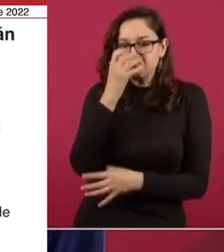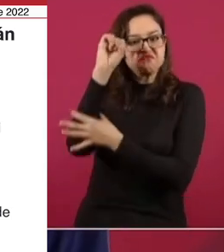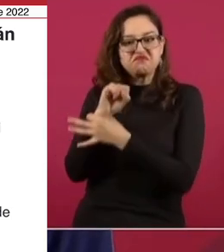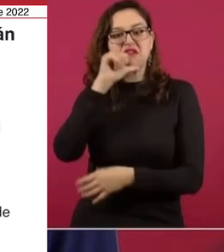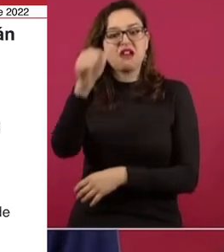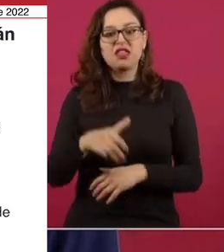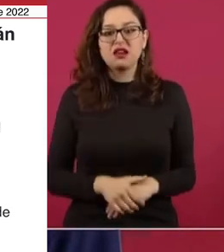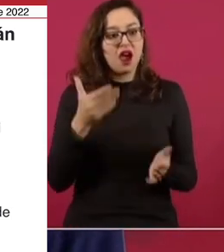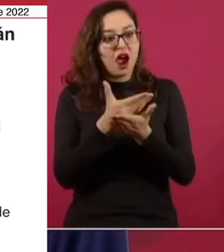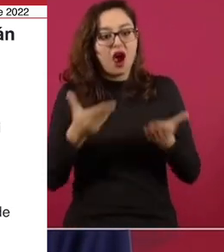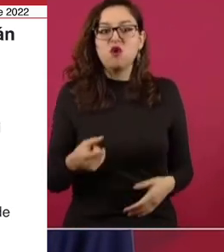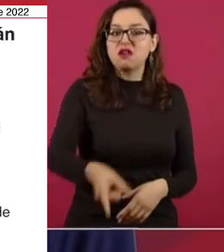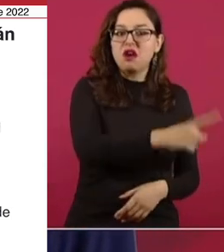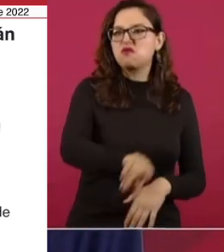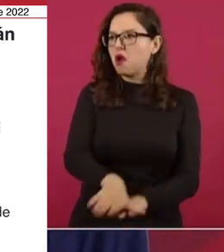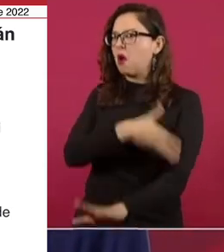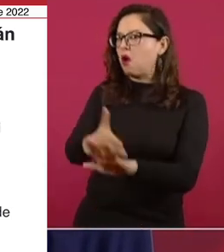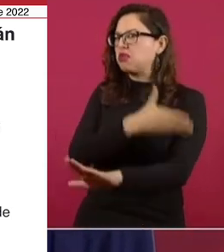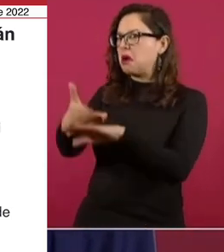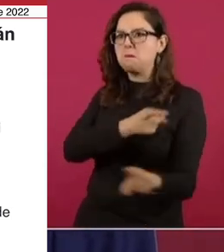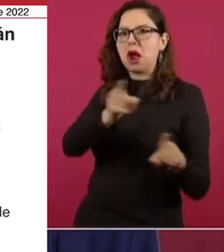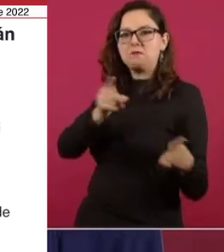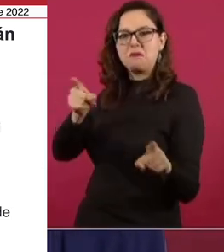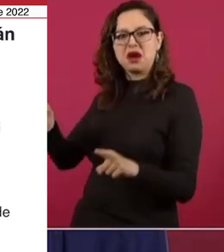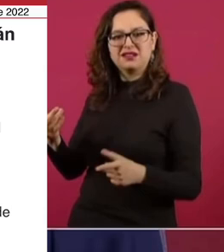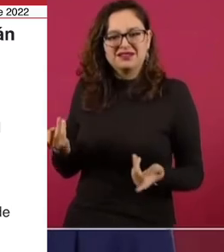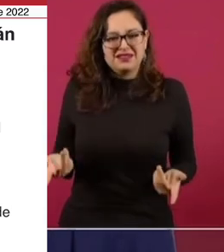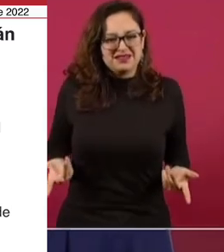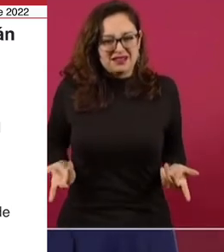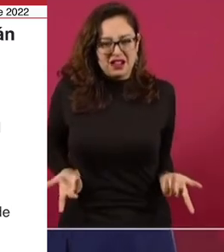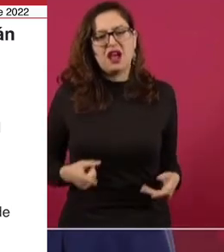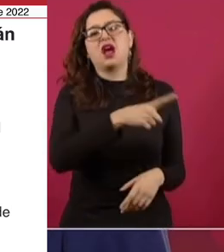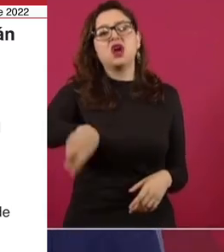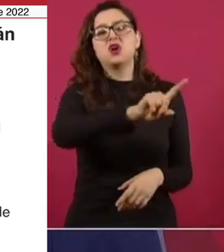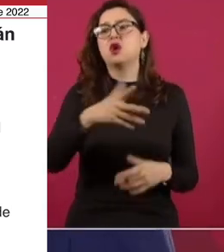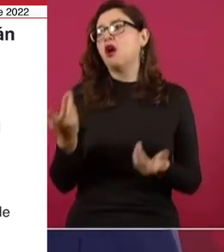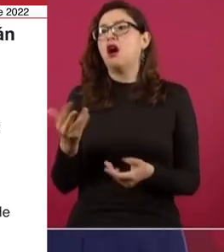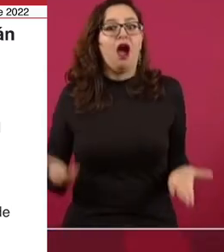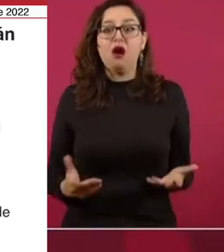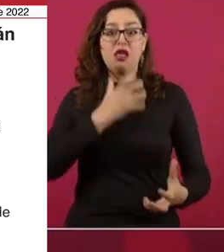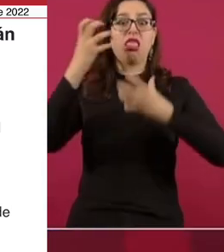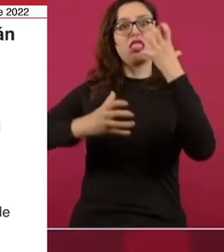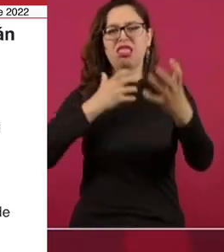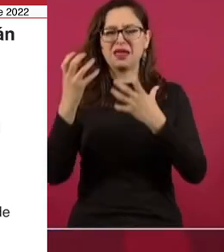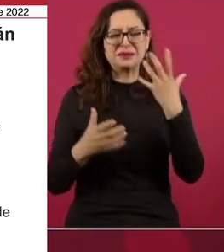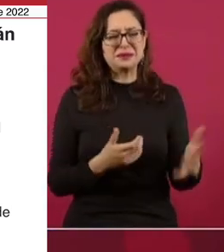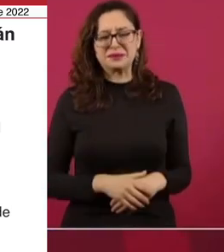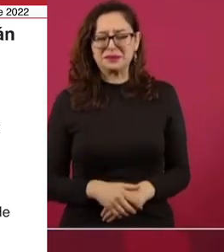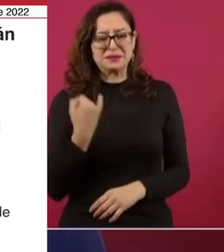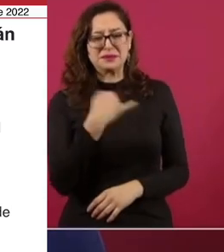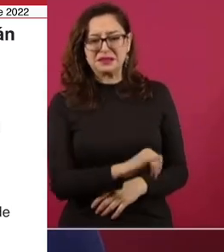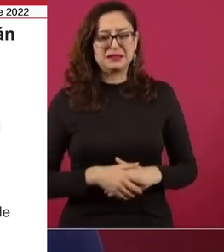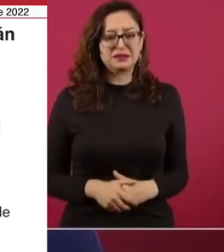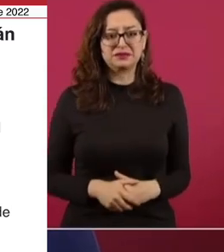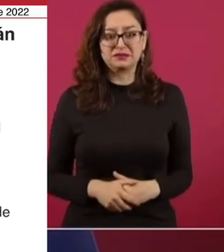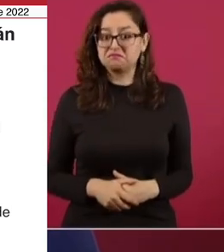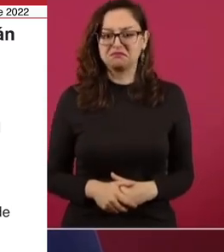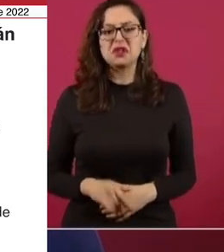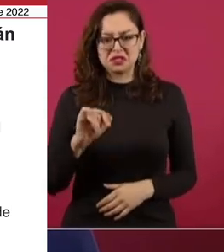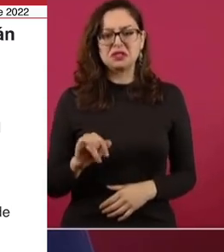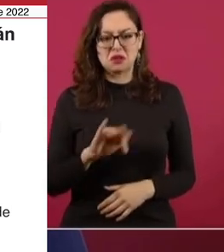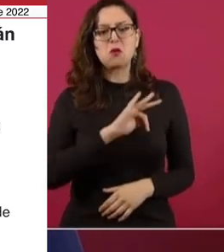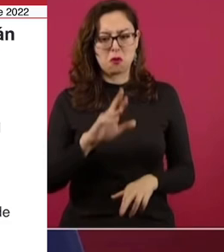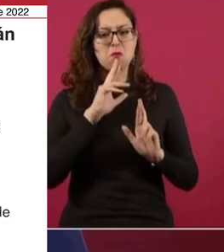erigen cómo paladines de la justicia de la libertad tenemos desde luego respuestas